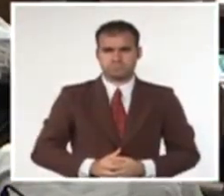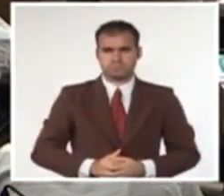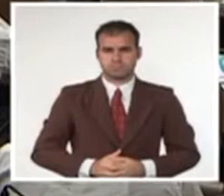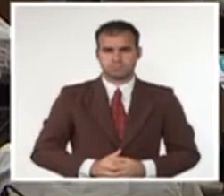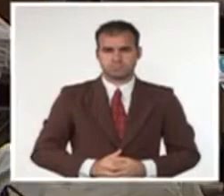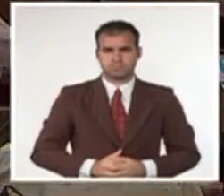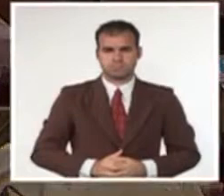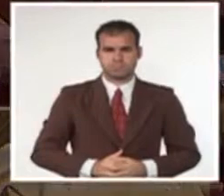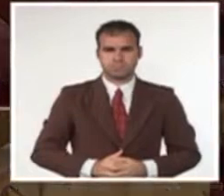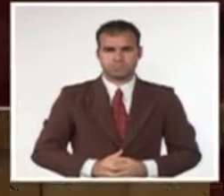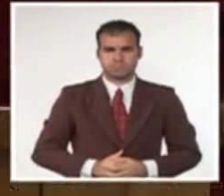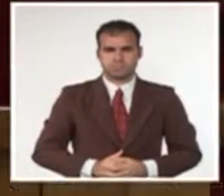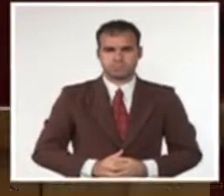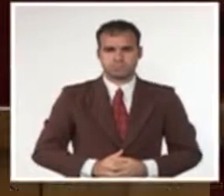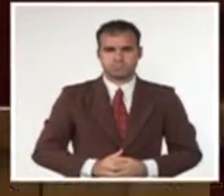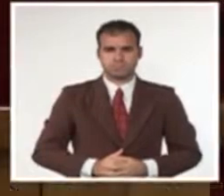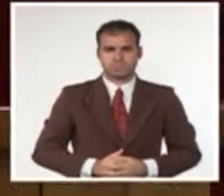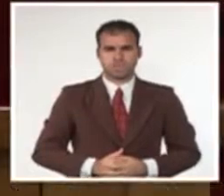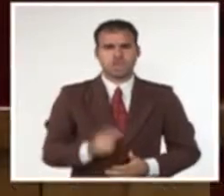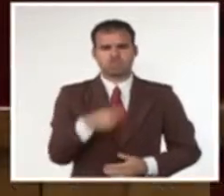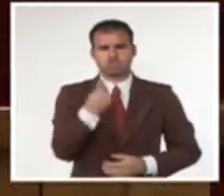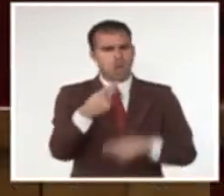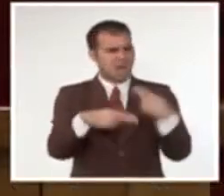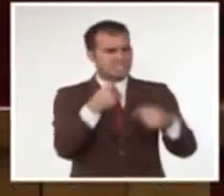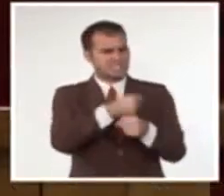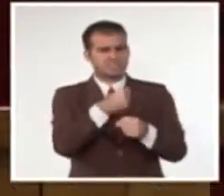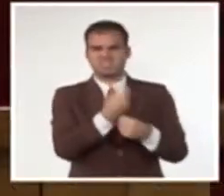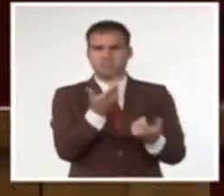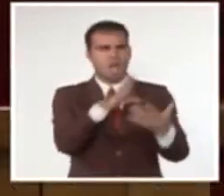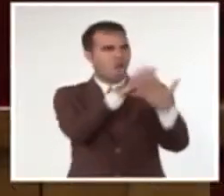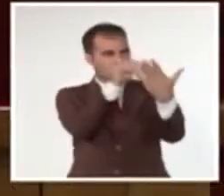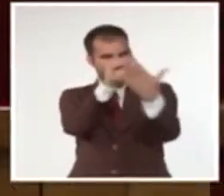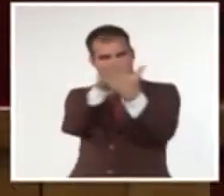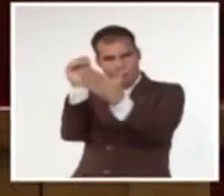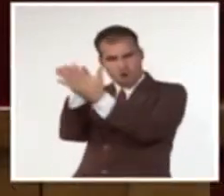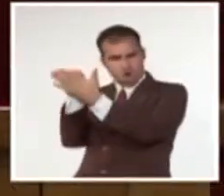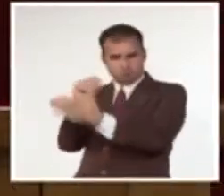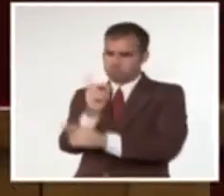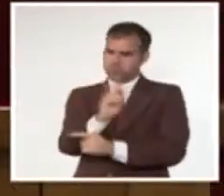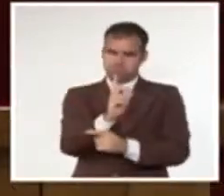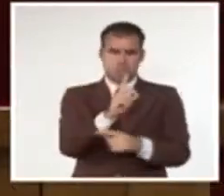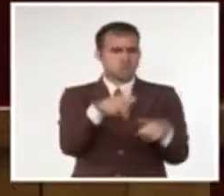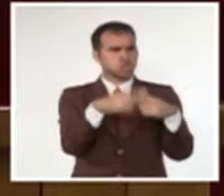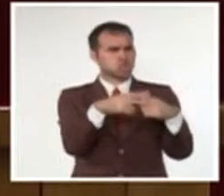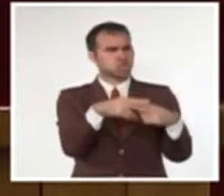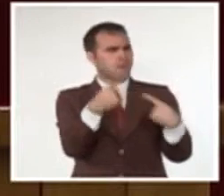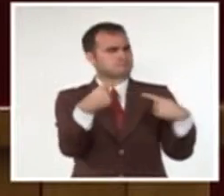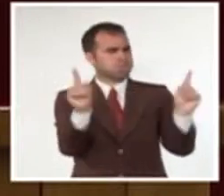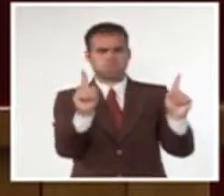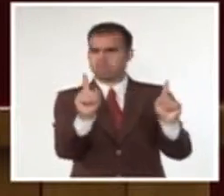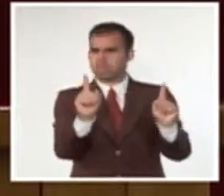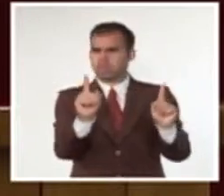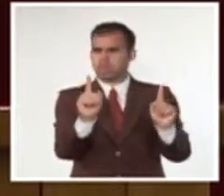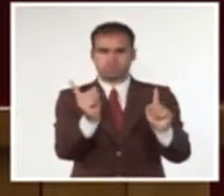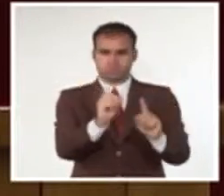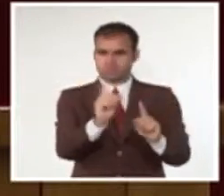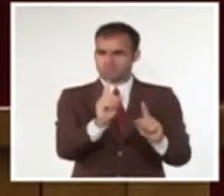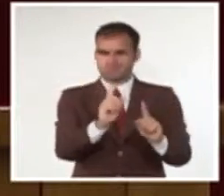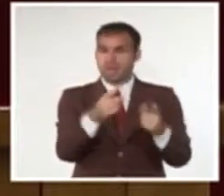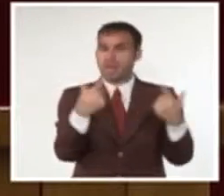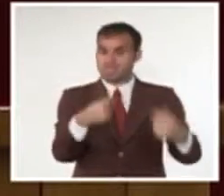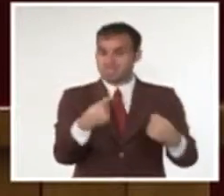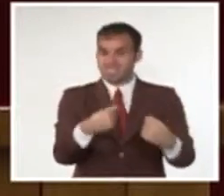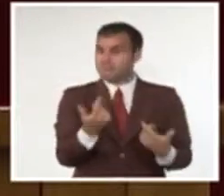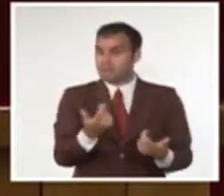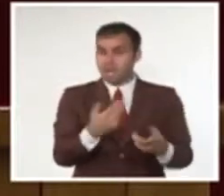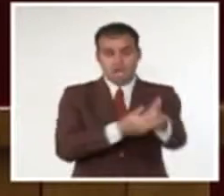No imitando, no copiando, no esperando que las soluciones broten solamente de la historia, porque lo